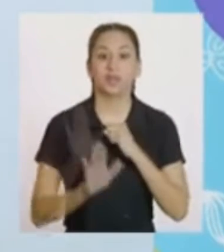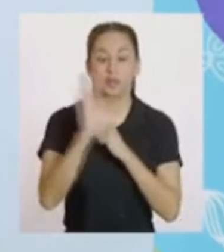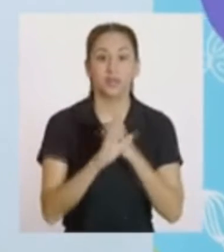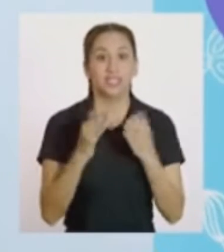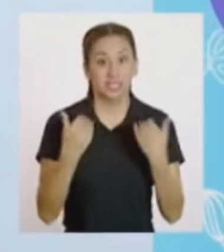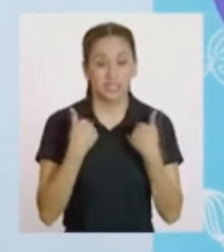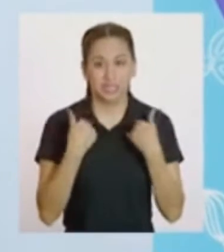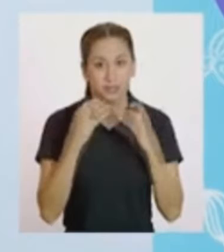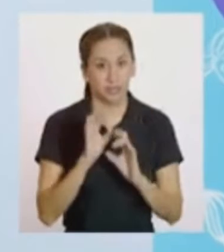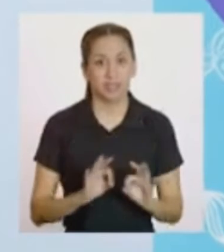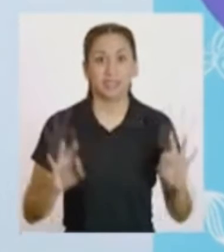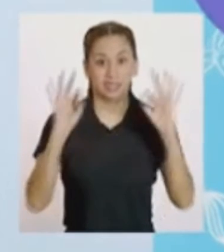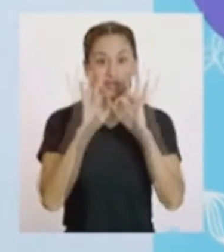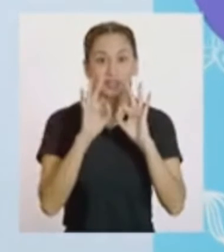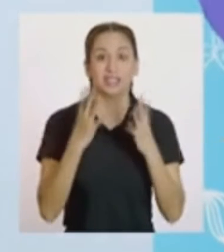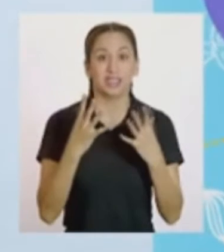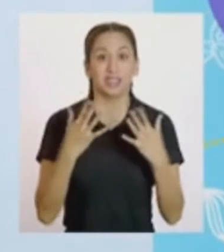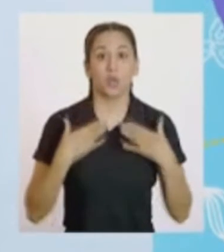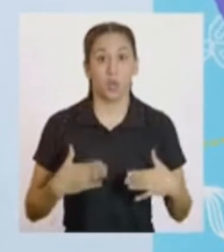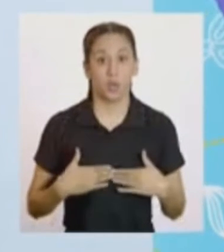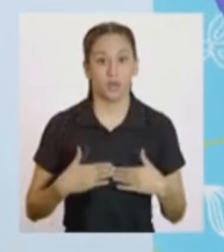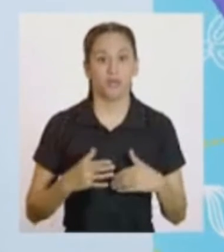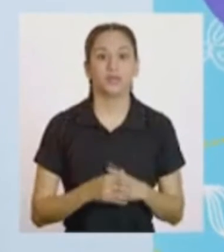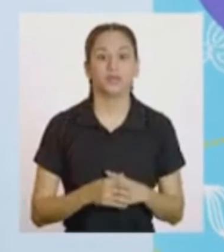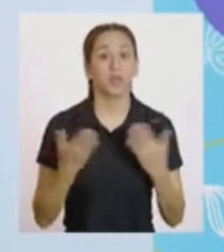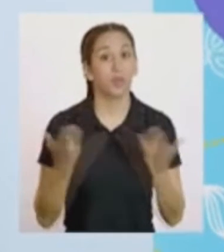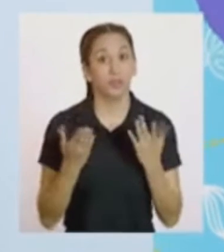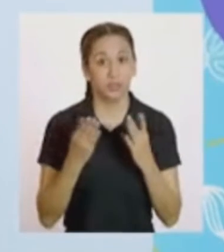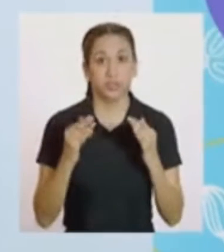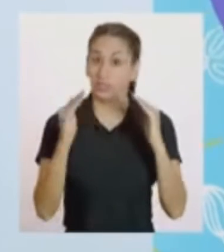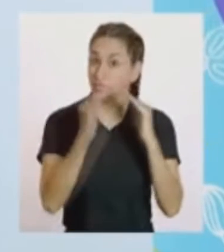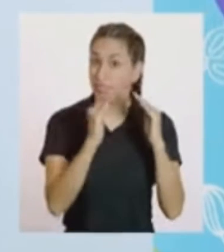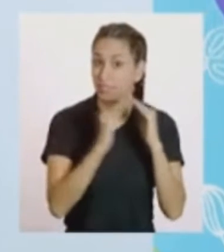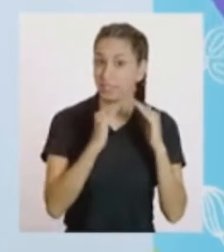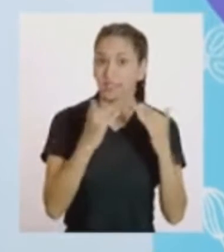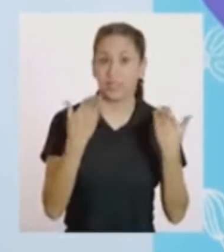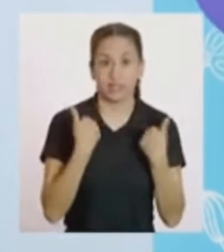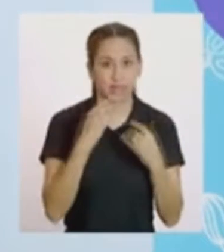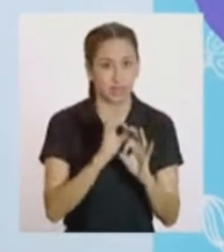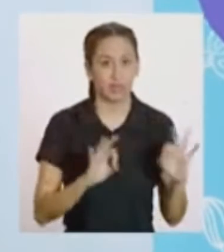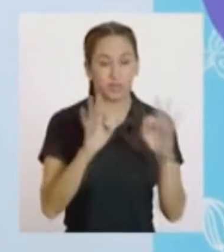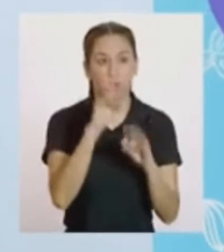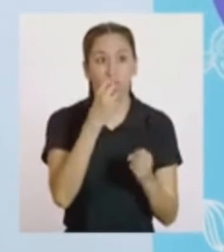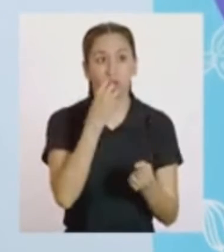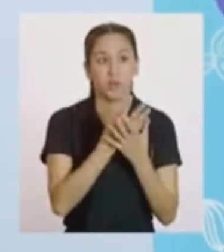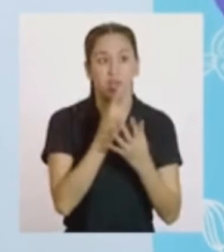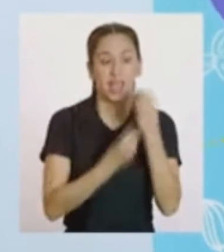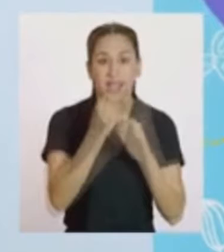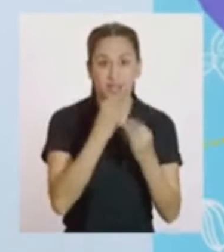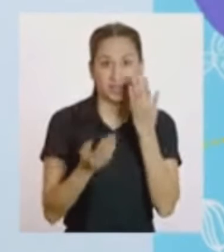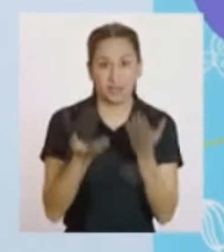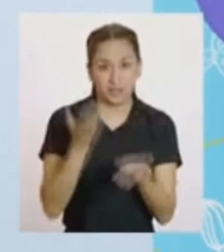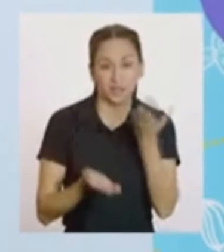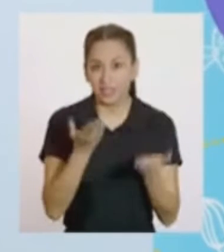al contexto en que nos encontramos, es fundamental fortalecer nuestro sistema inmunológico. Es por eso que en casa tenemos una adecuada alimentación